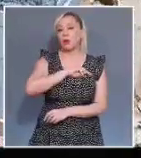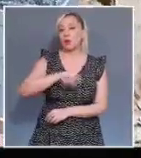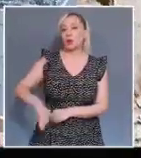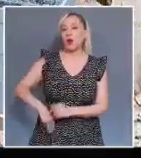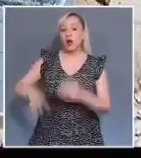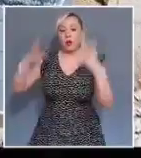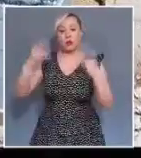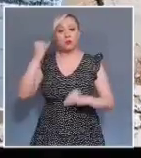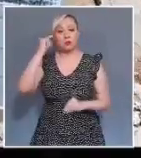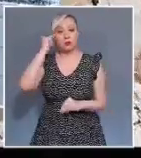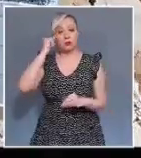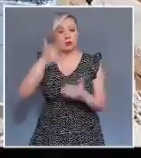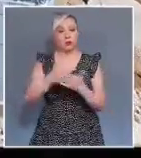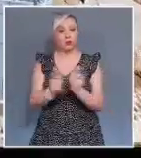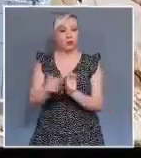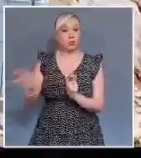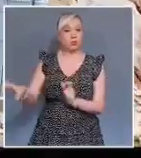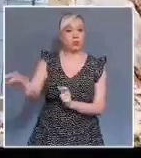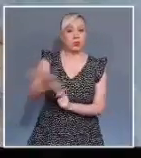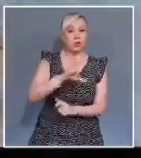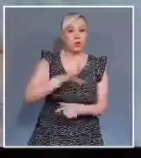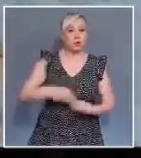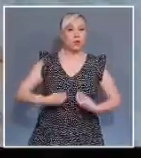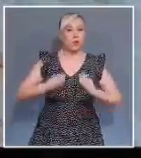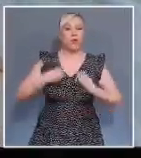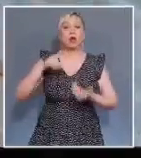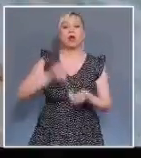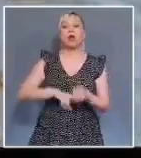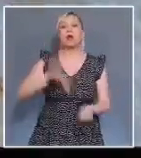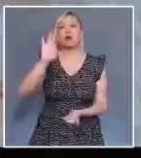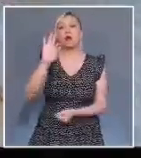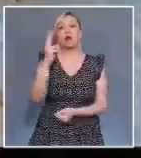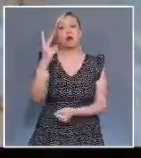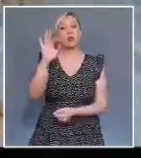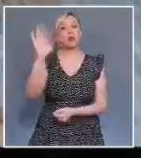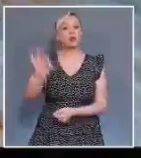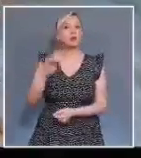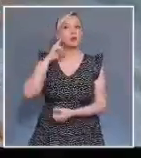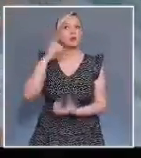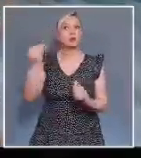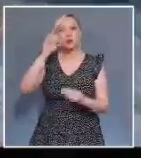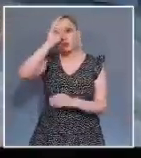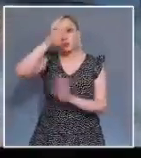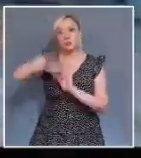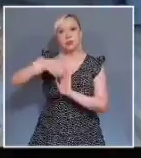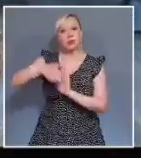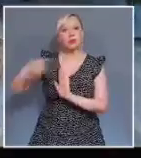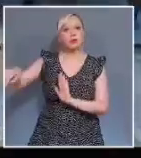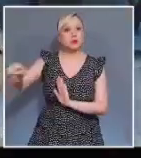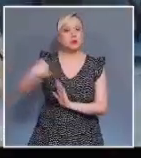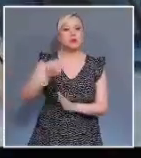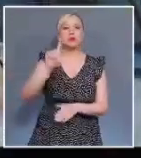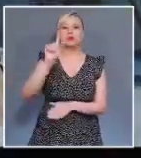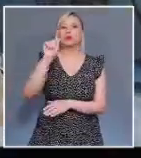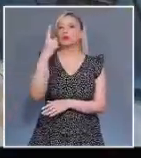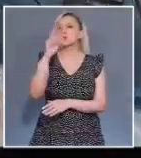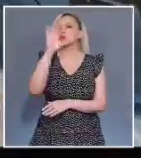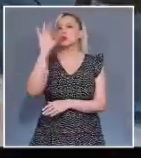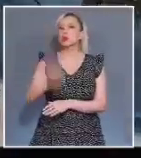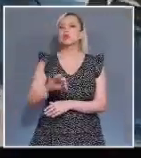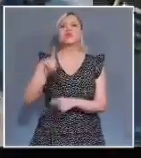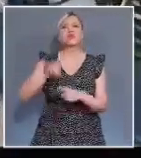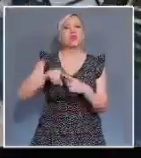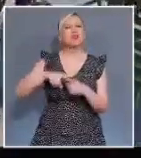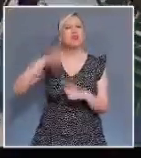México, 42% tienen concesiones mineras, 71% son canadienses. Las principales, de oro, plata y